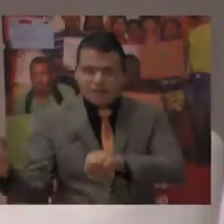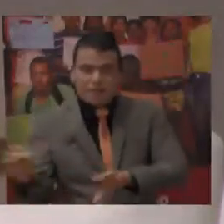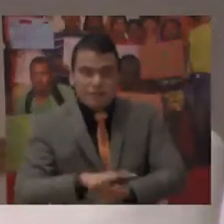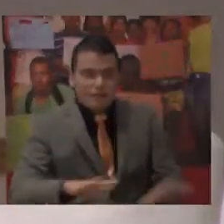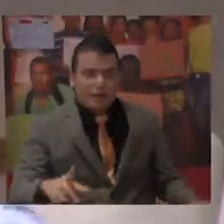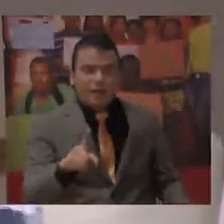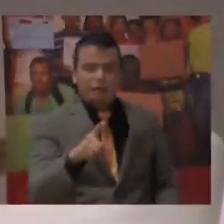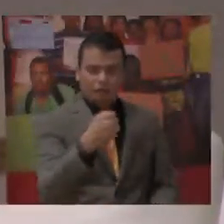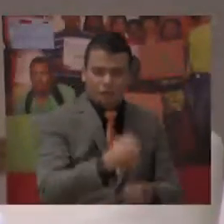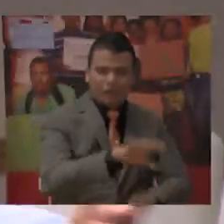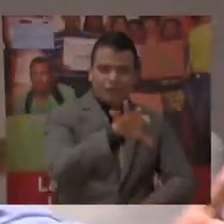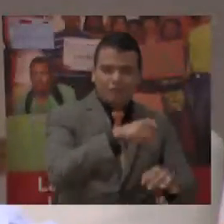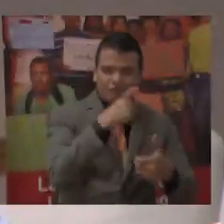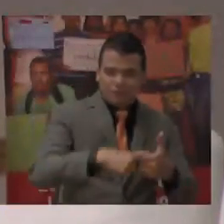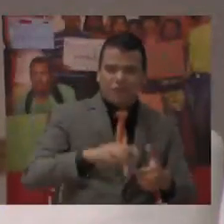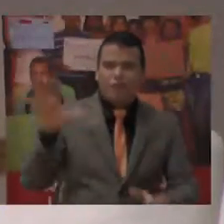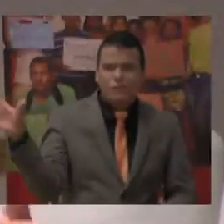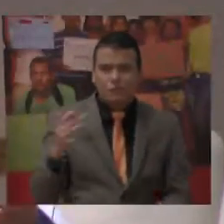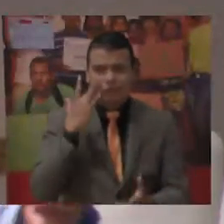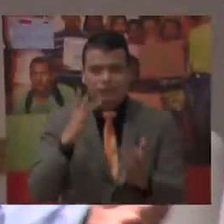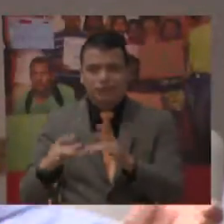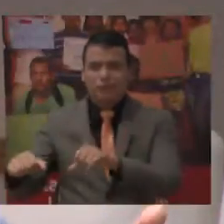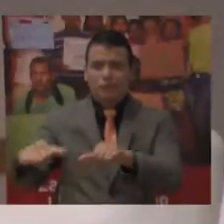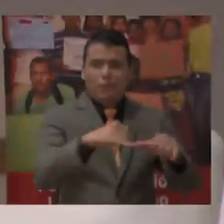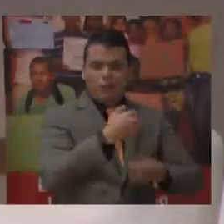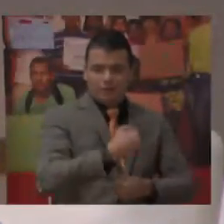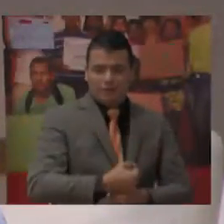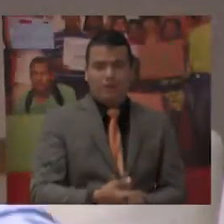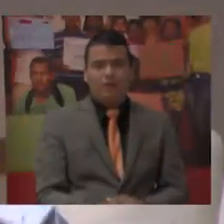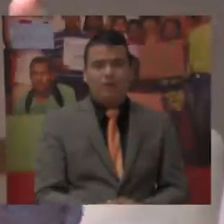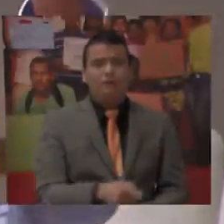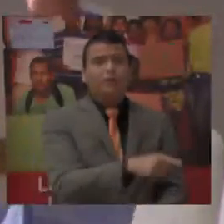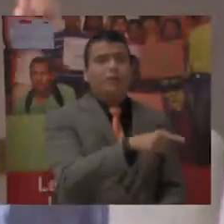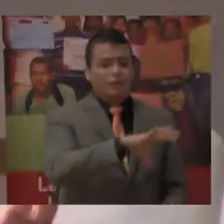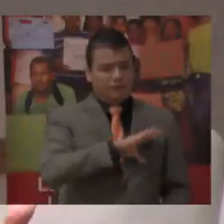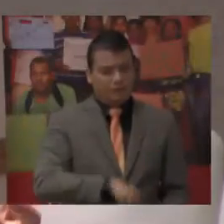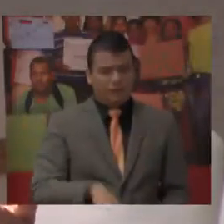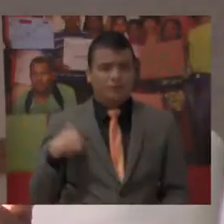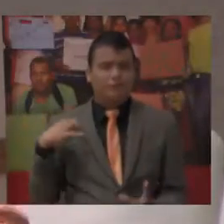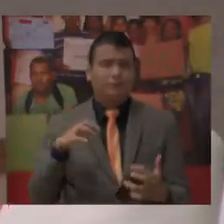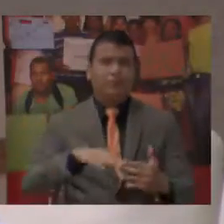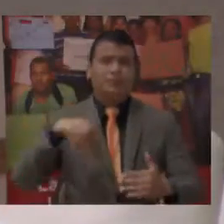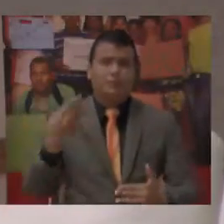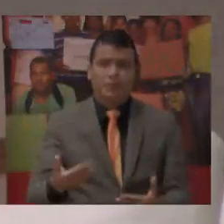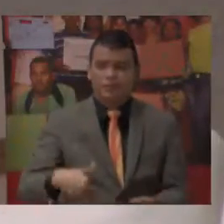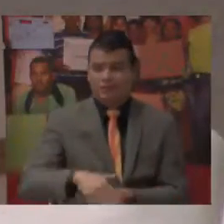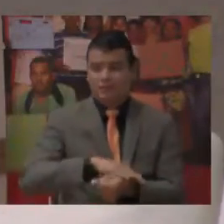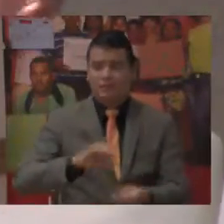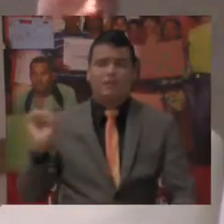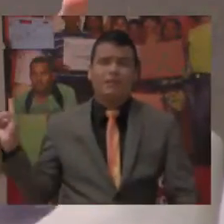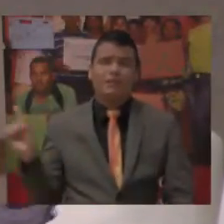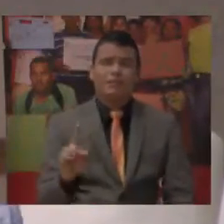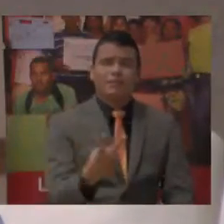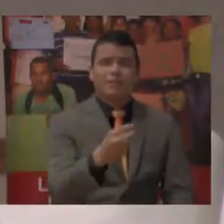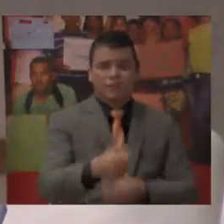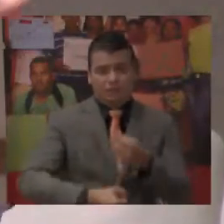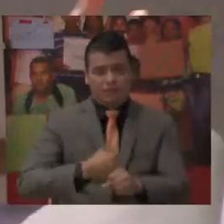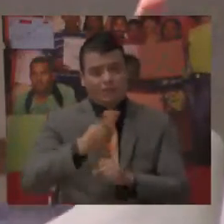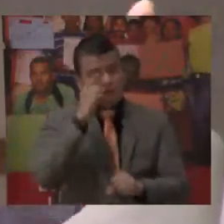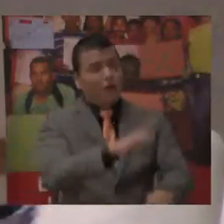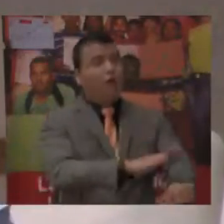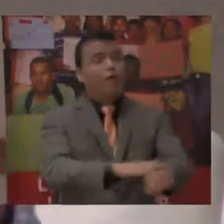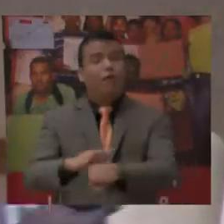todo el mundo. Cali de alguna manera está viviendo el posconflicto desde hace 20 años. A mí me da risa que le hablan a